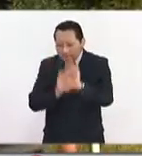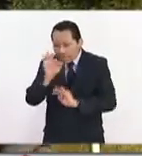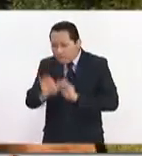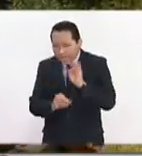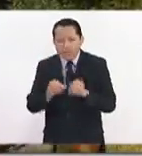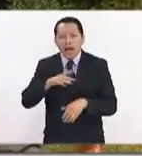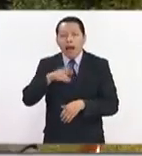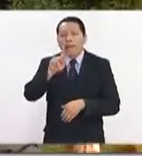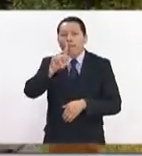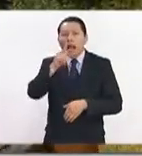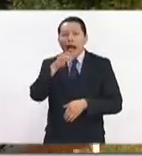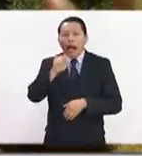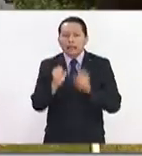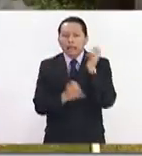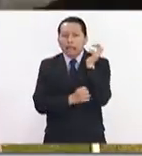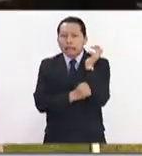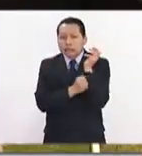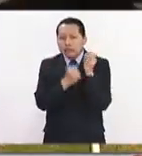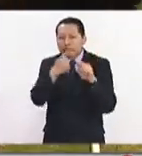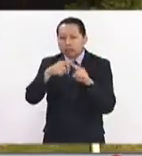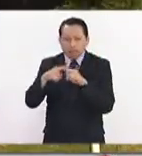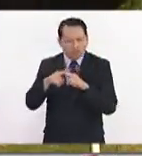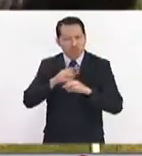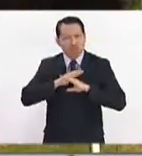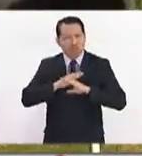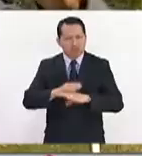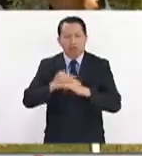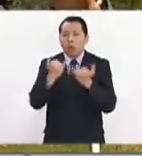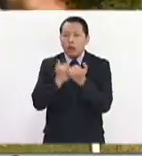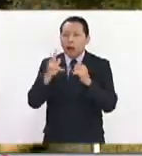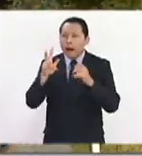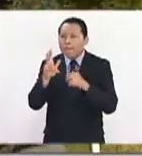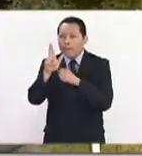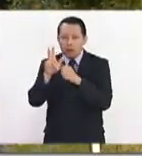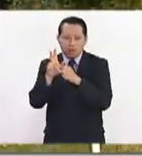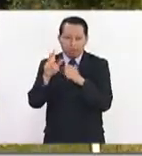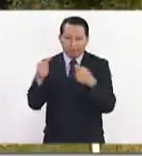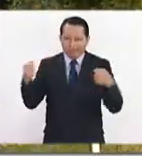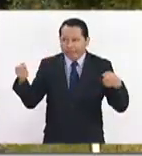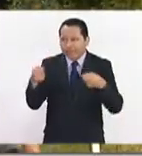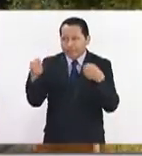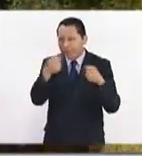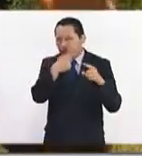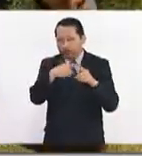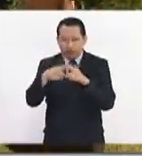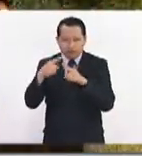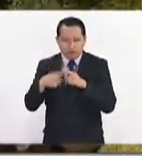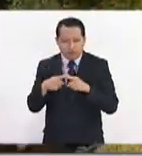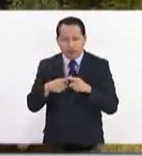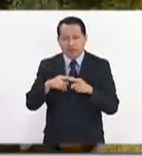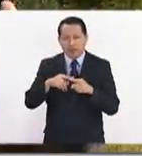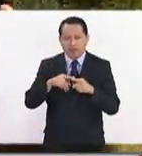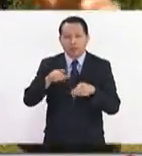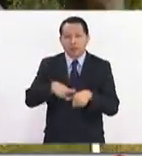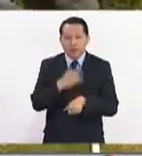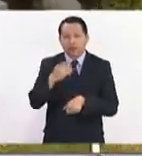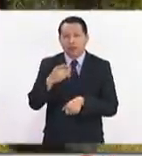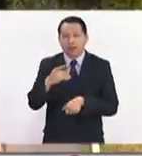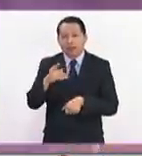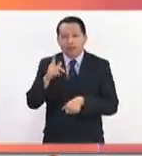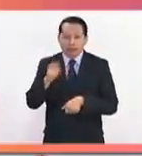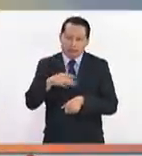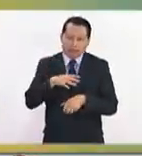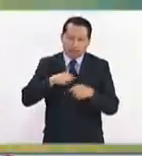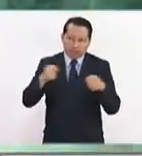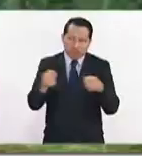de plagas, de enfermedades, la poda para darle esa forma de pino que no es la que tiene, sino que ellos con su experiencia le van